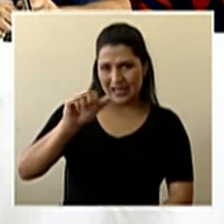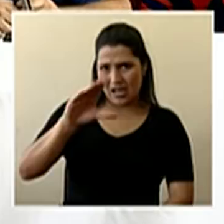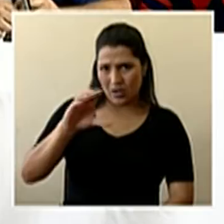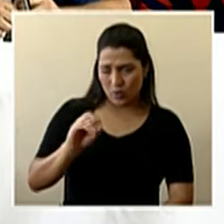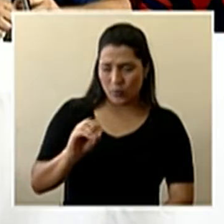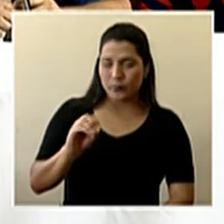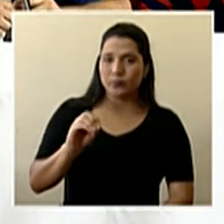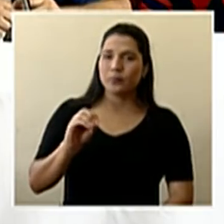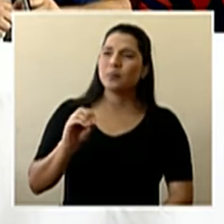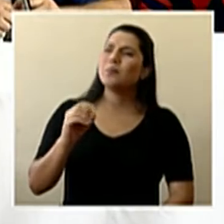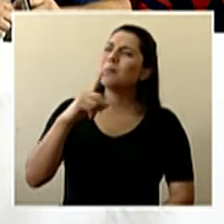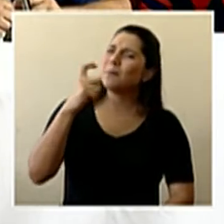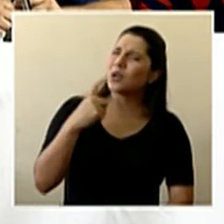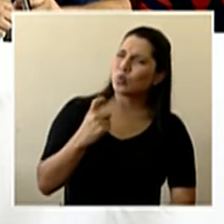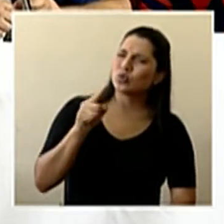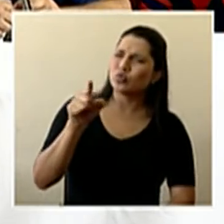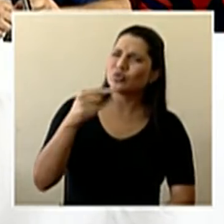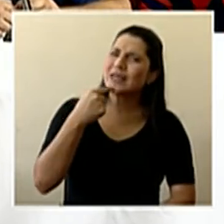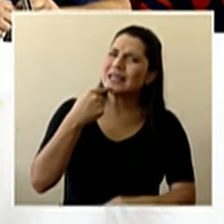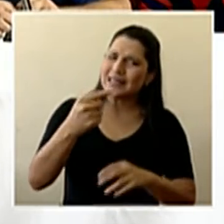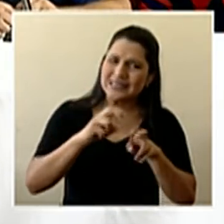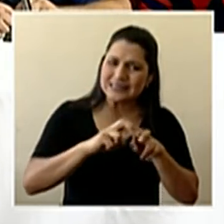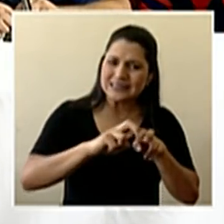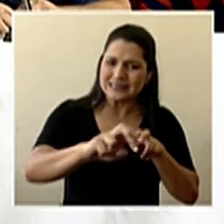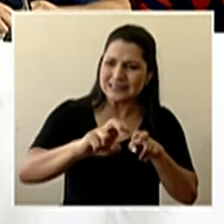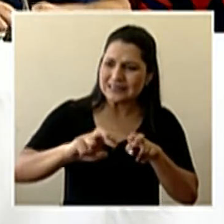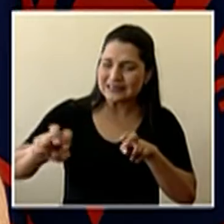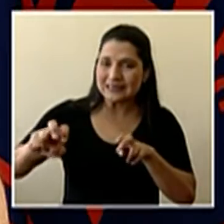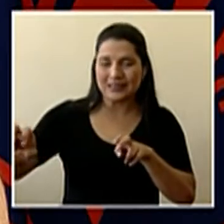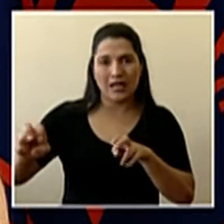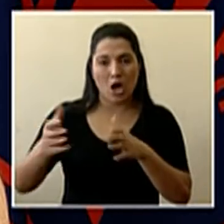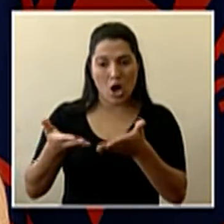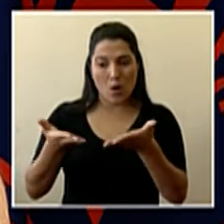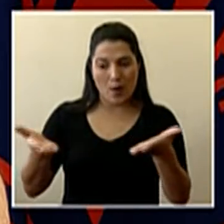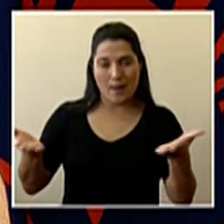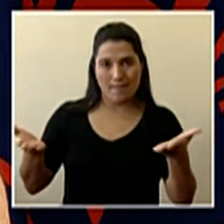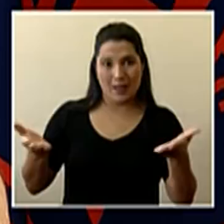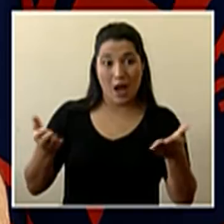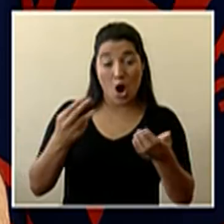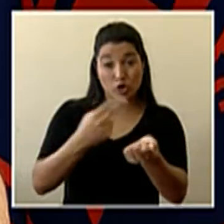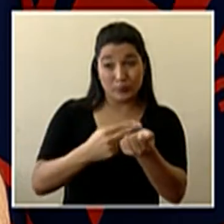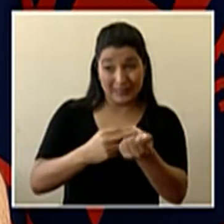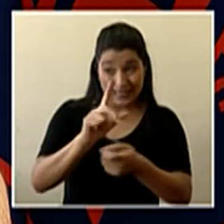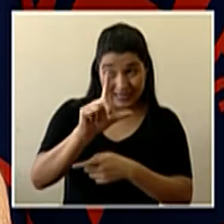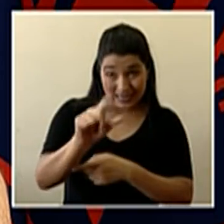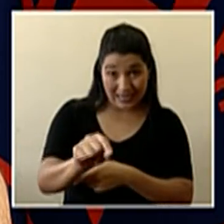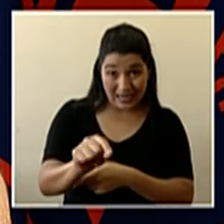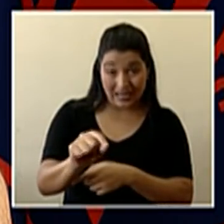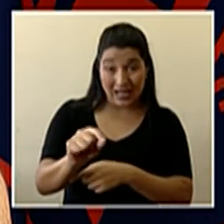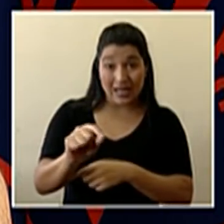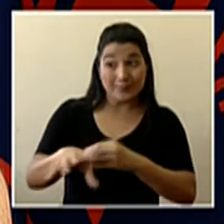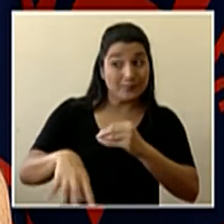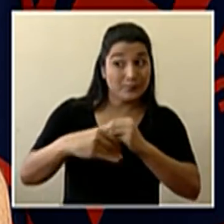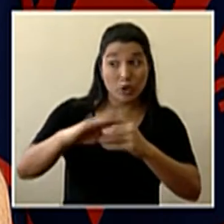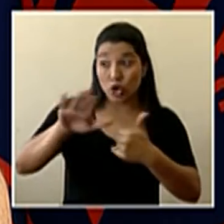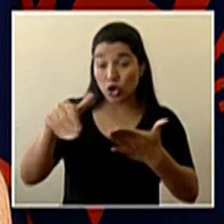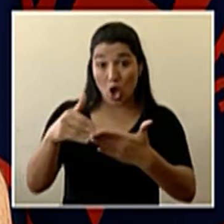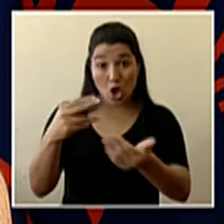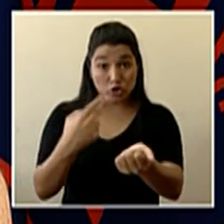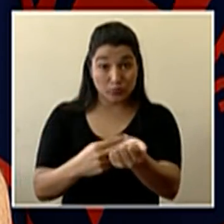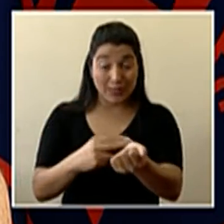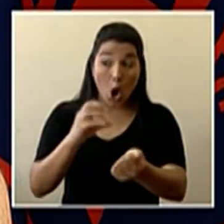esa mención que hace usted de distribución de recursos a hospitales periféricos, ¿se abarca la totalidad de los hospitales periféricos o se hace según